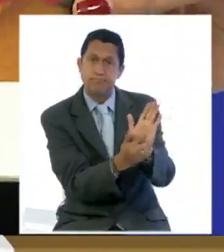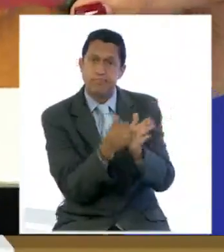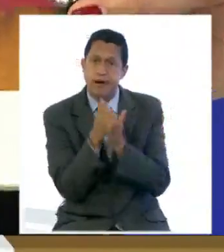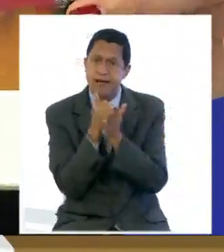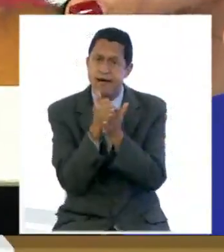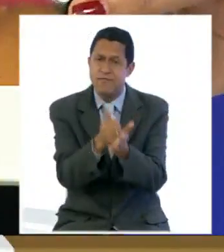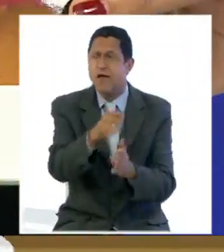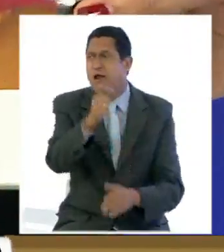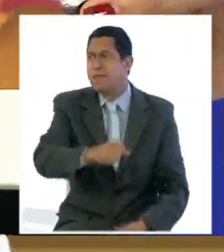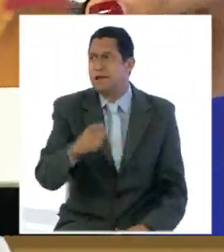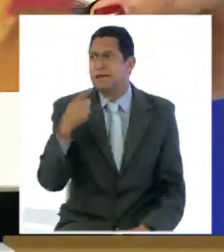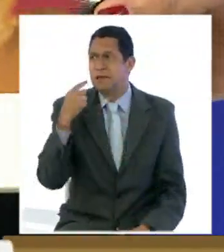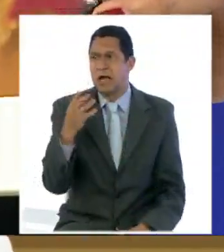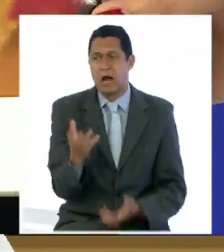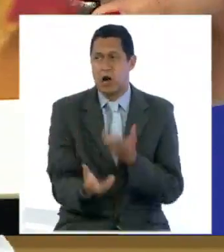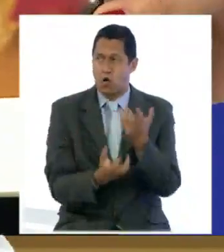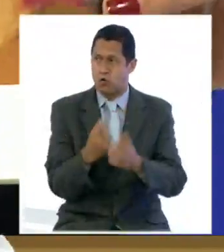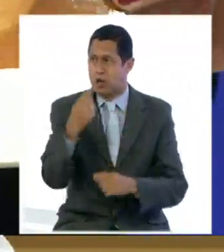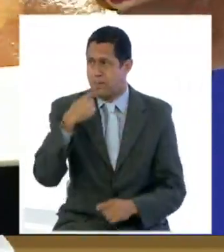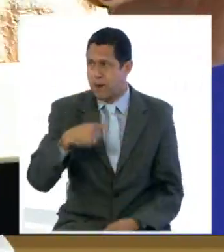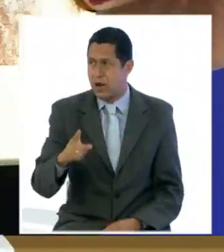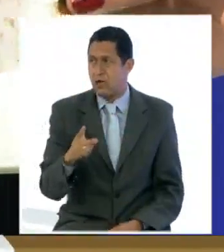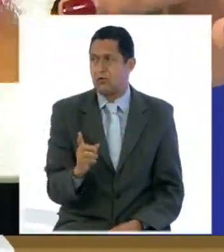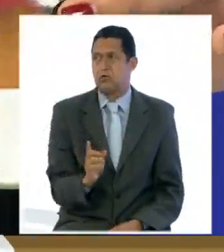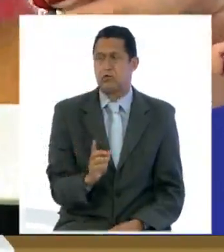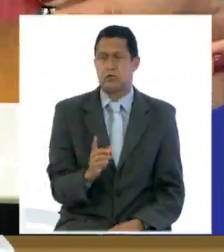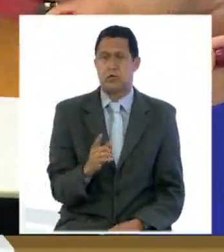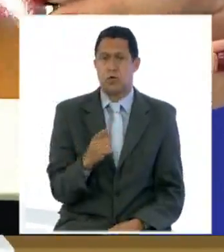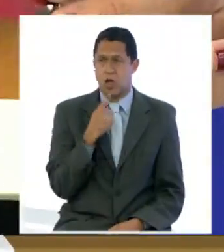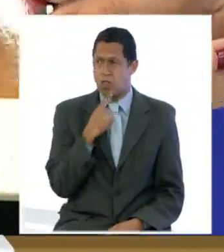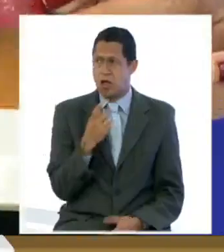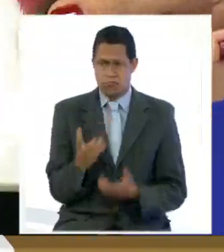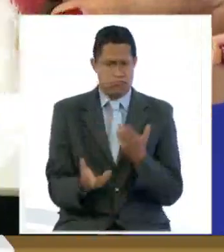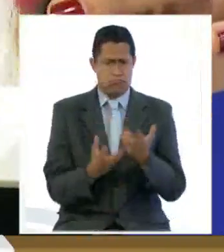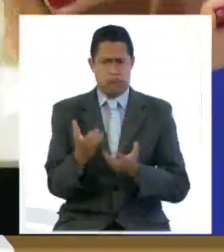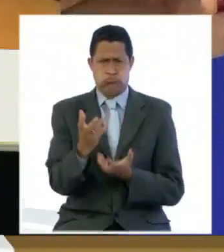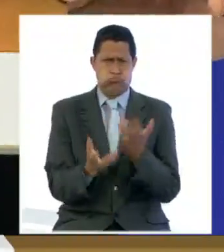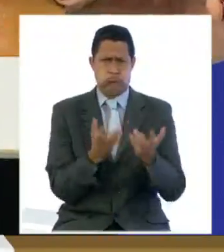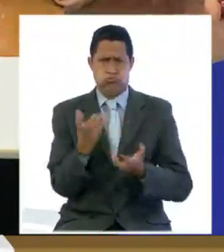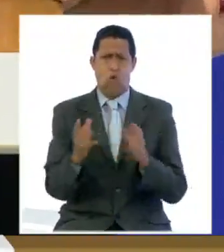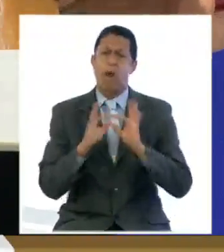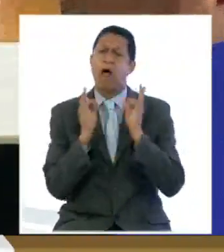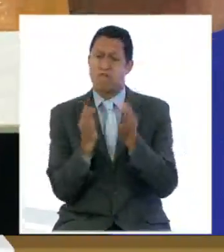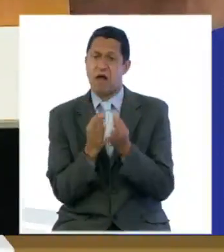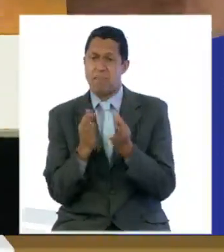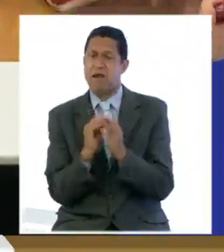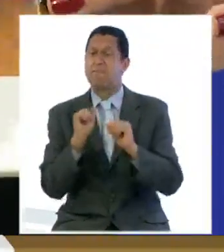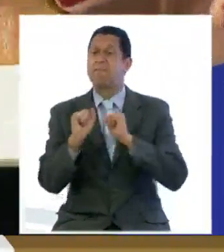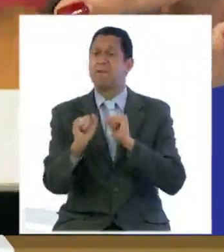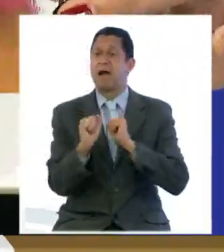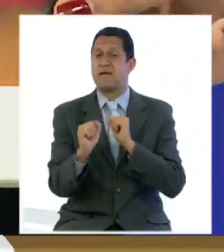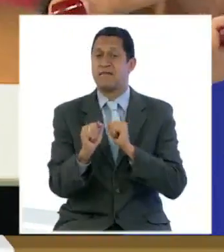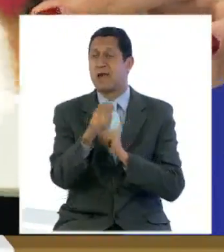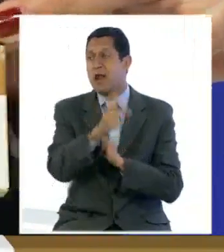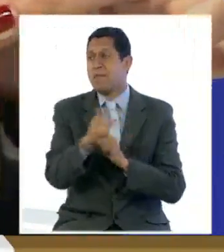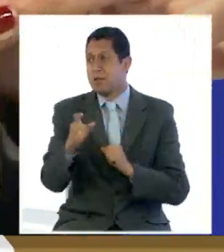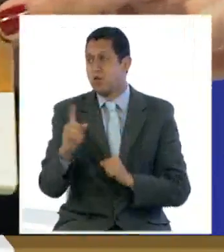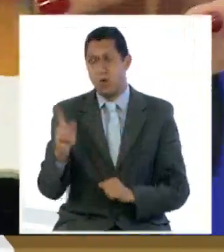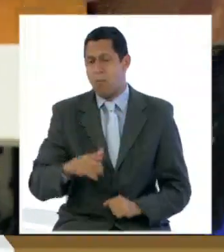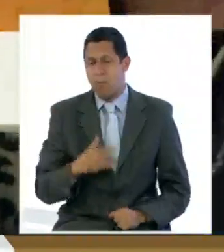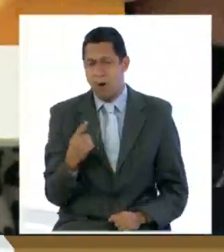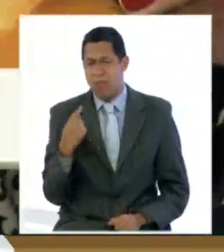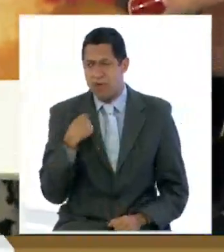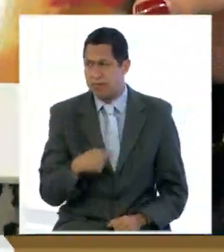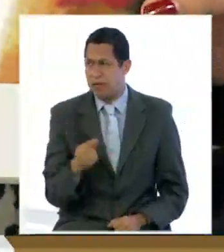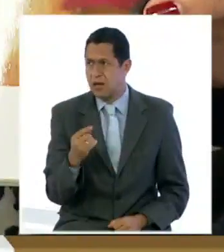ayudar a esas personas que cocinan para otros, estos restaurantes, estos cocineros, y también para las familias, para evitar que estas personas que no pueden conseguir